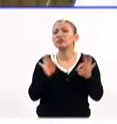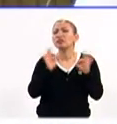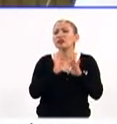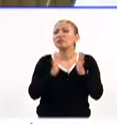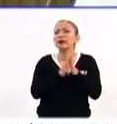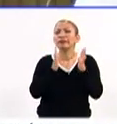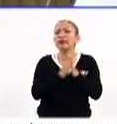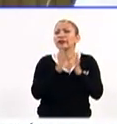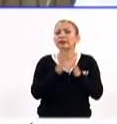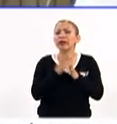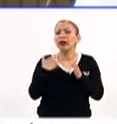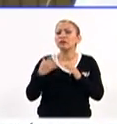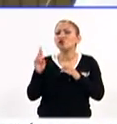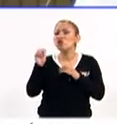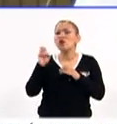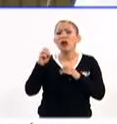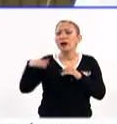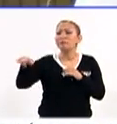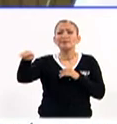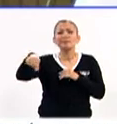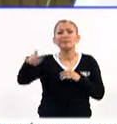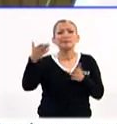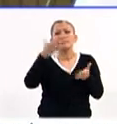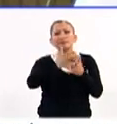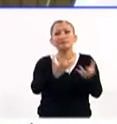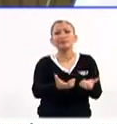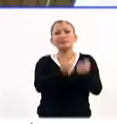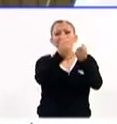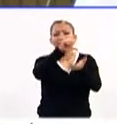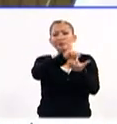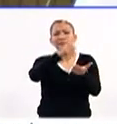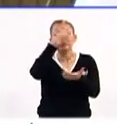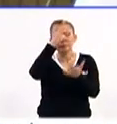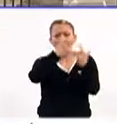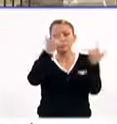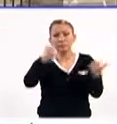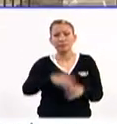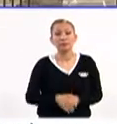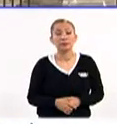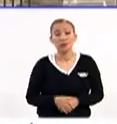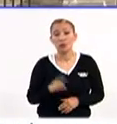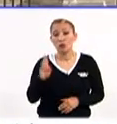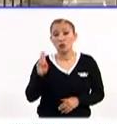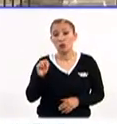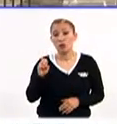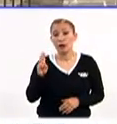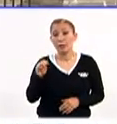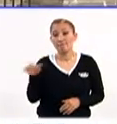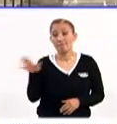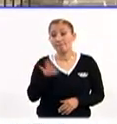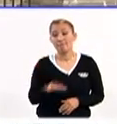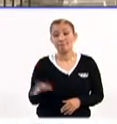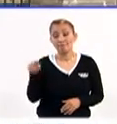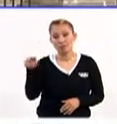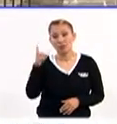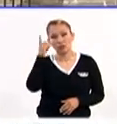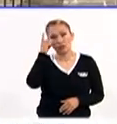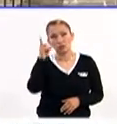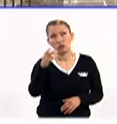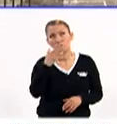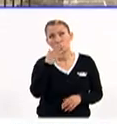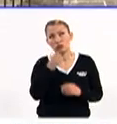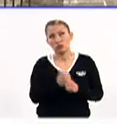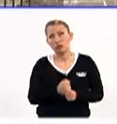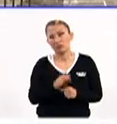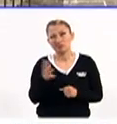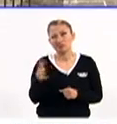la participación de la máxima casa de estudios en la recuperación del centro histórico? La UNAM es propietaria